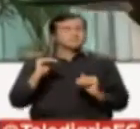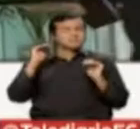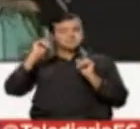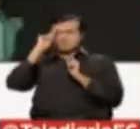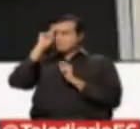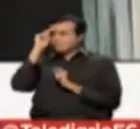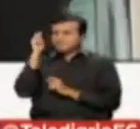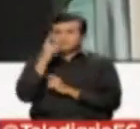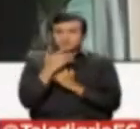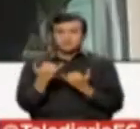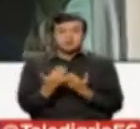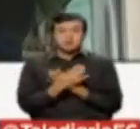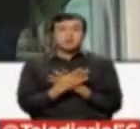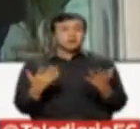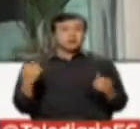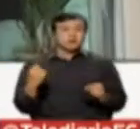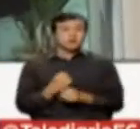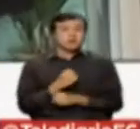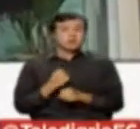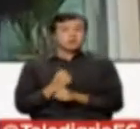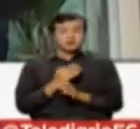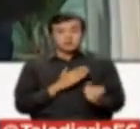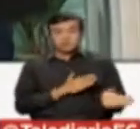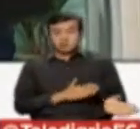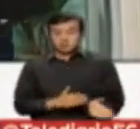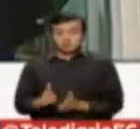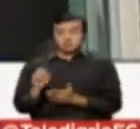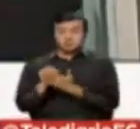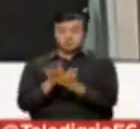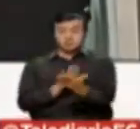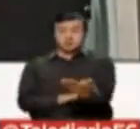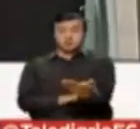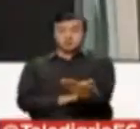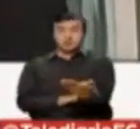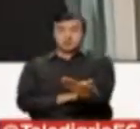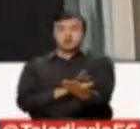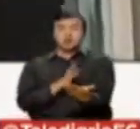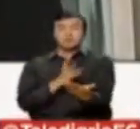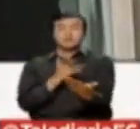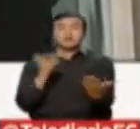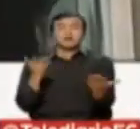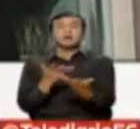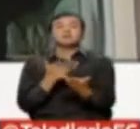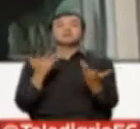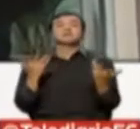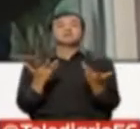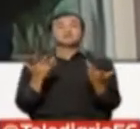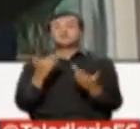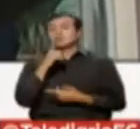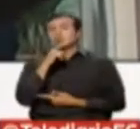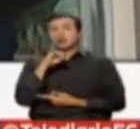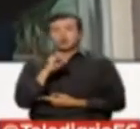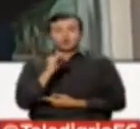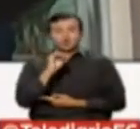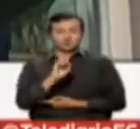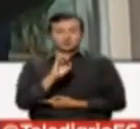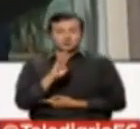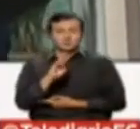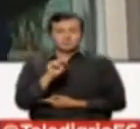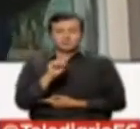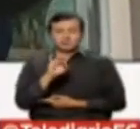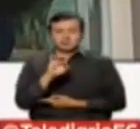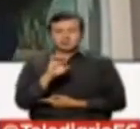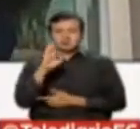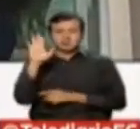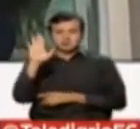este es el trabajo que está haciendo en este programa y josh que está encabezado por josé benítez quien es el